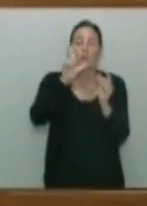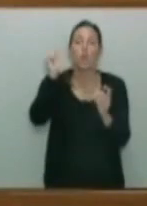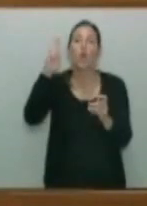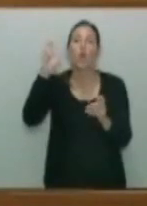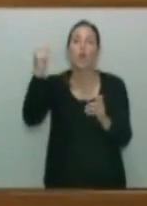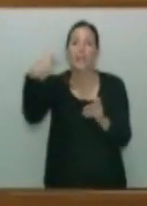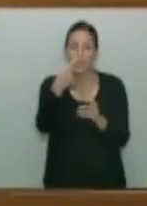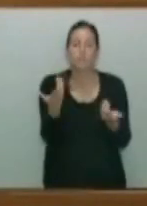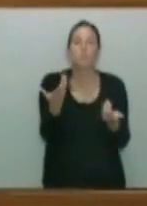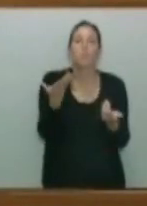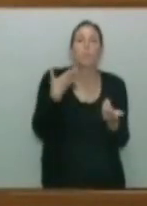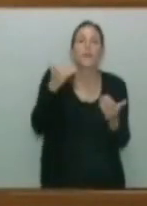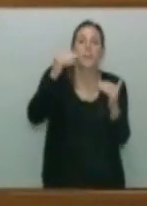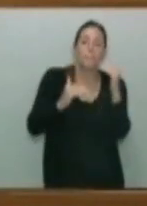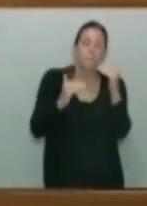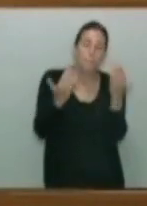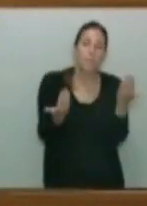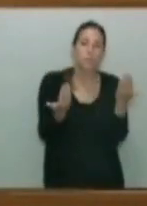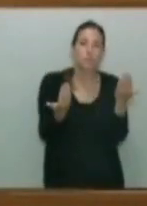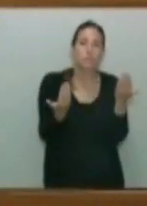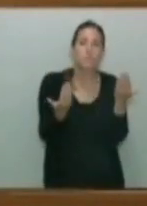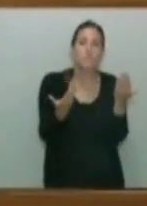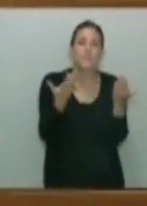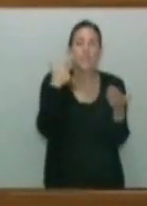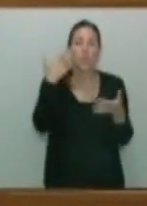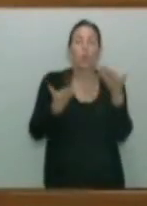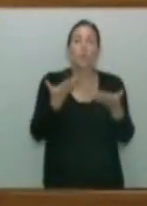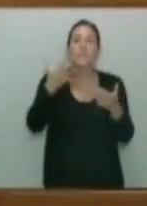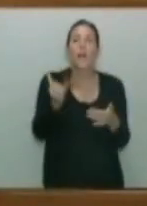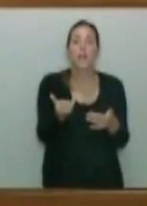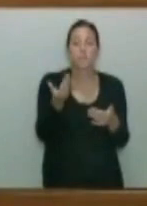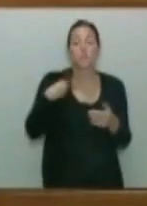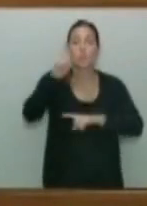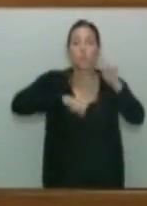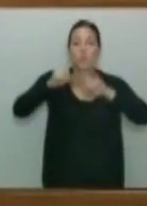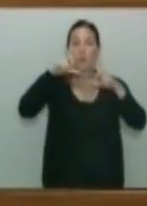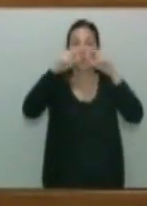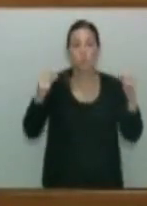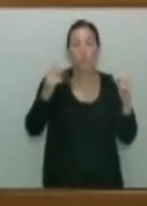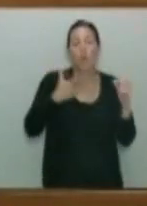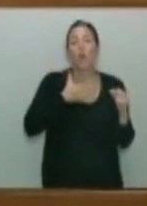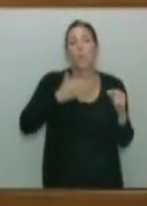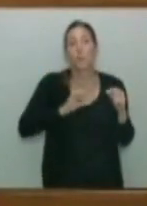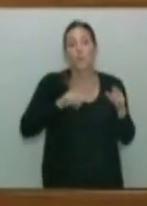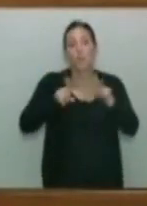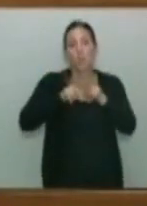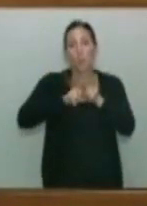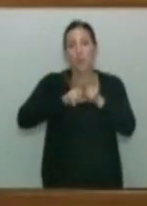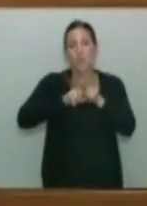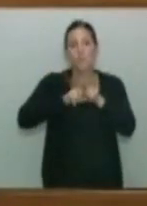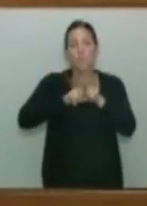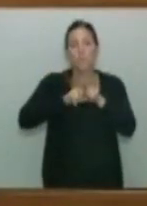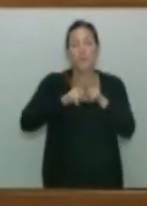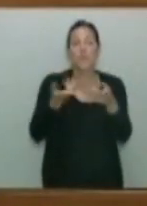cierto que en menor medida, si somos justos, tendremos que reconocer que estos problemas que se dan aquí en Asturias no se dan con la misma virulencia que se dan en el régimen